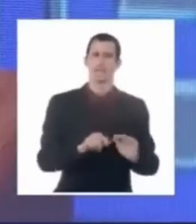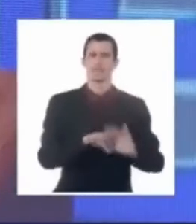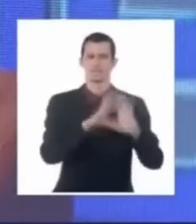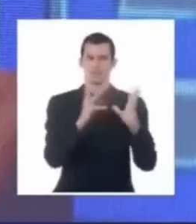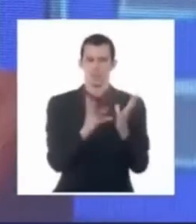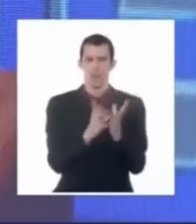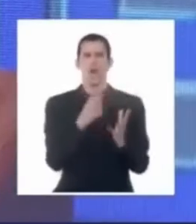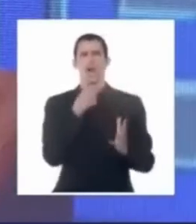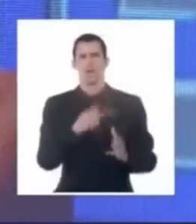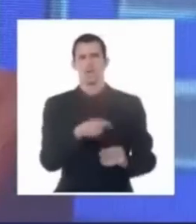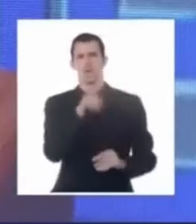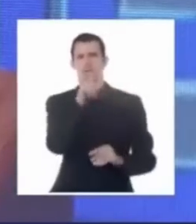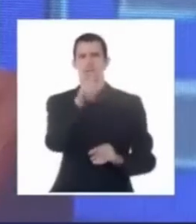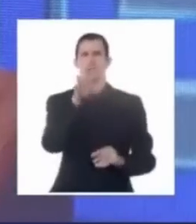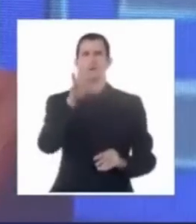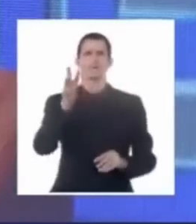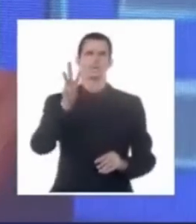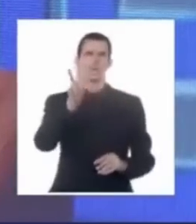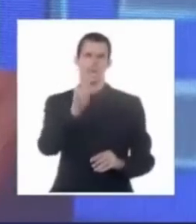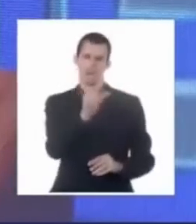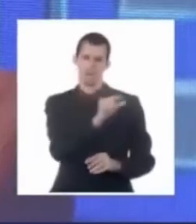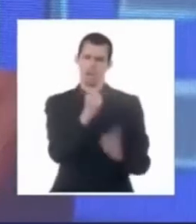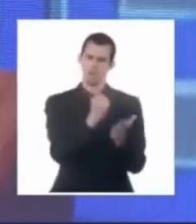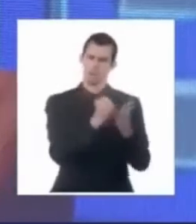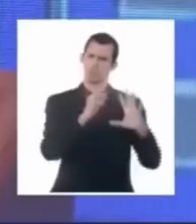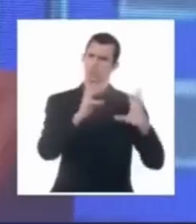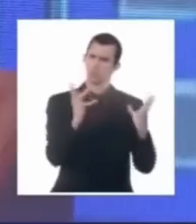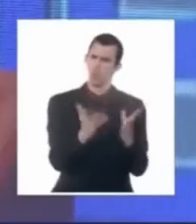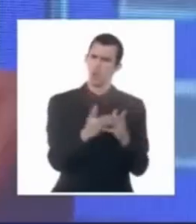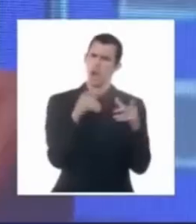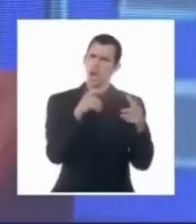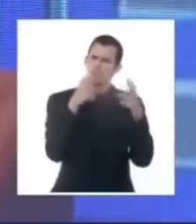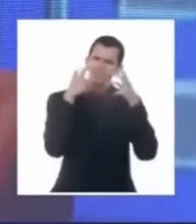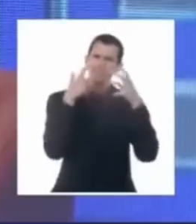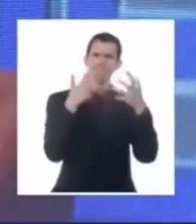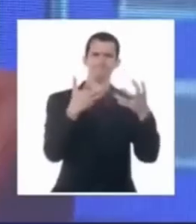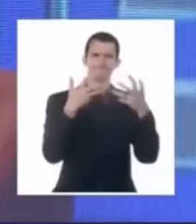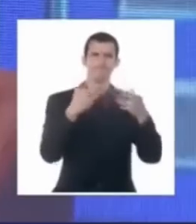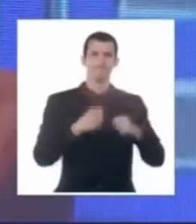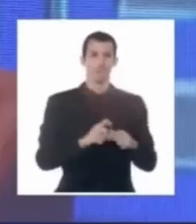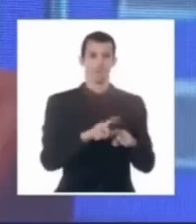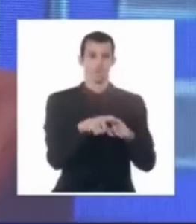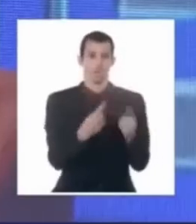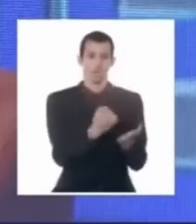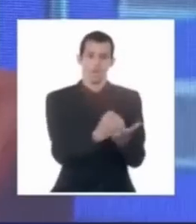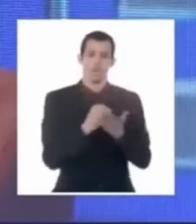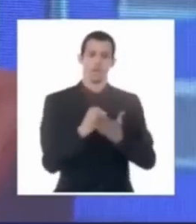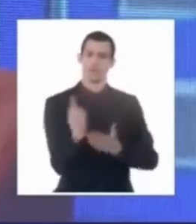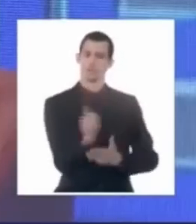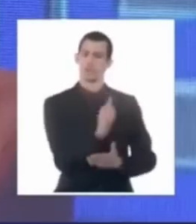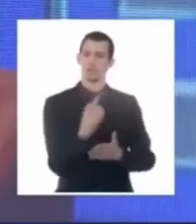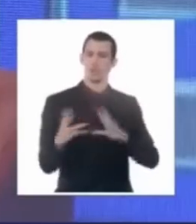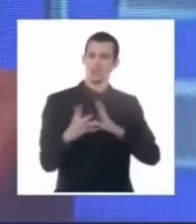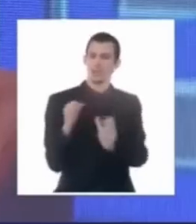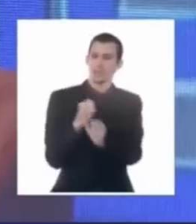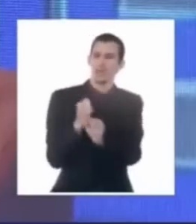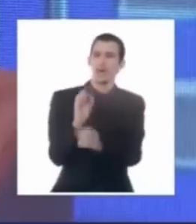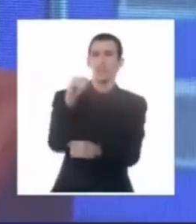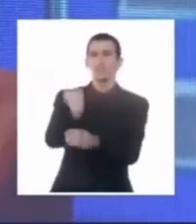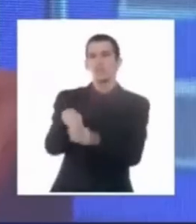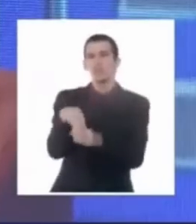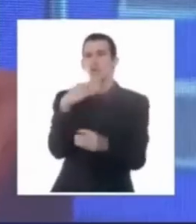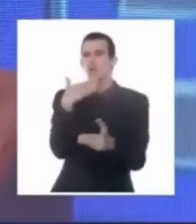143 que no es más que un proceso de garantía procesal en función de establecer